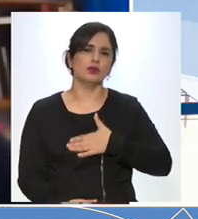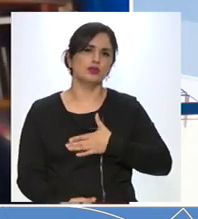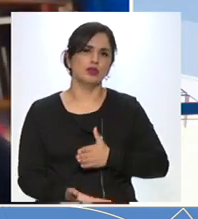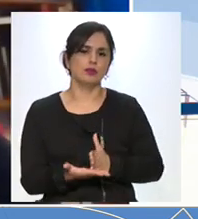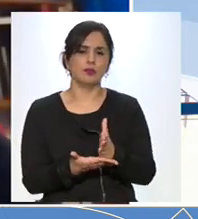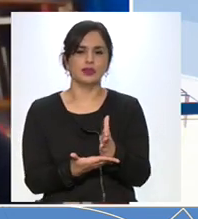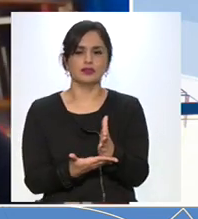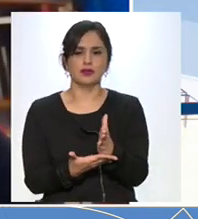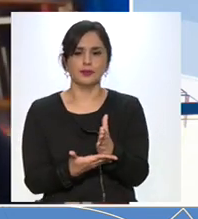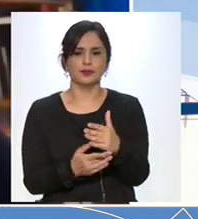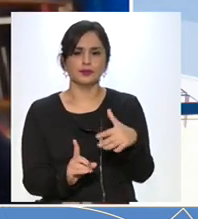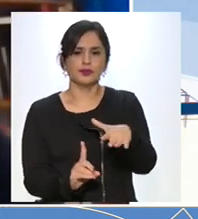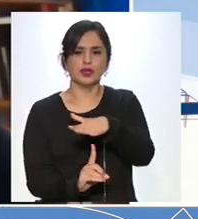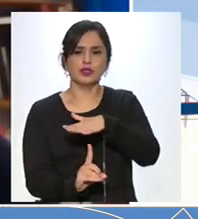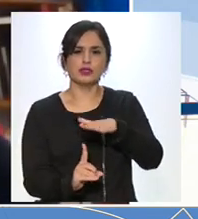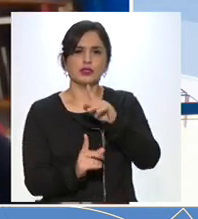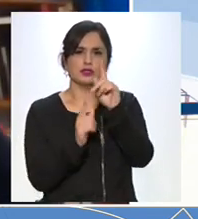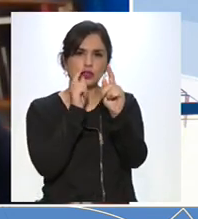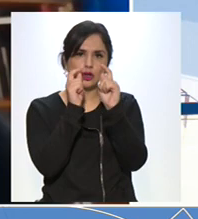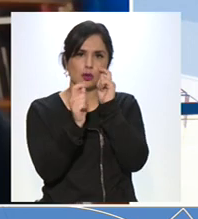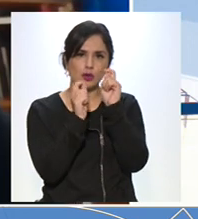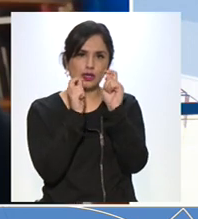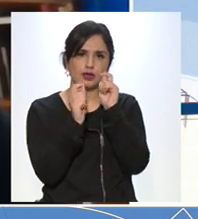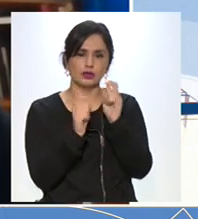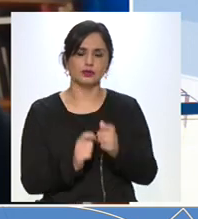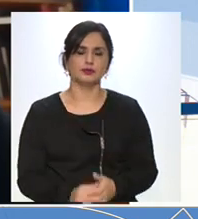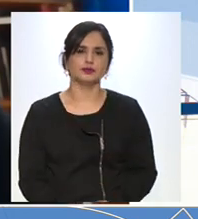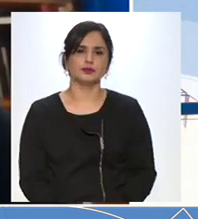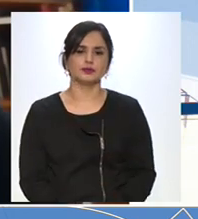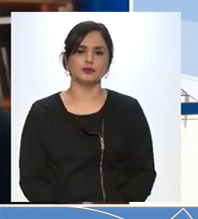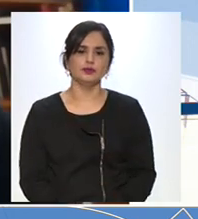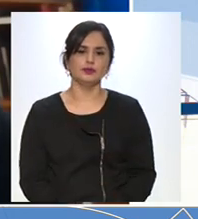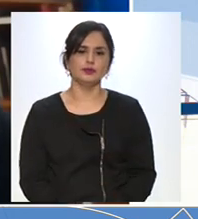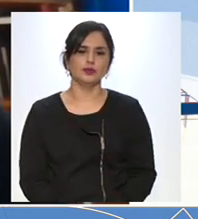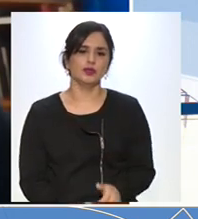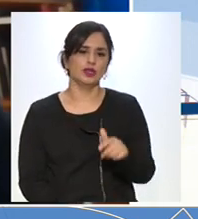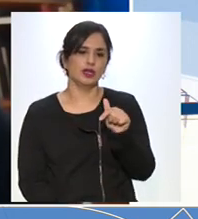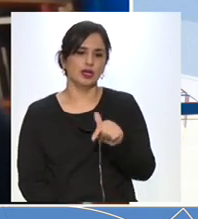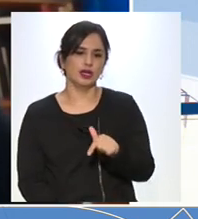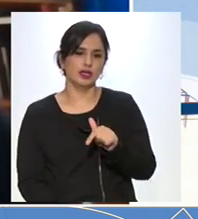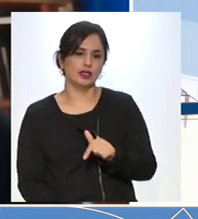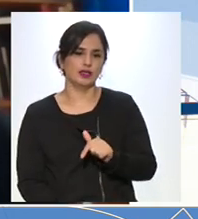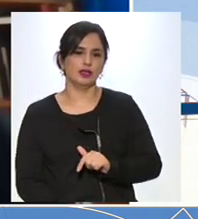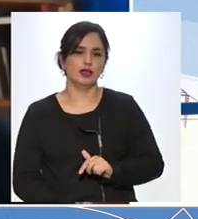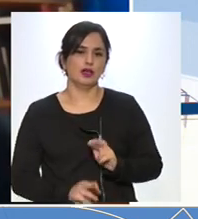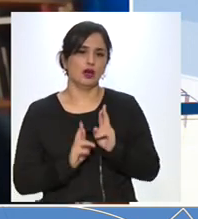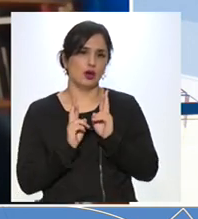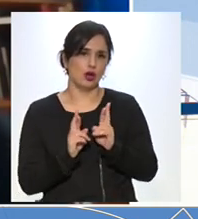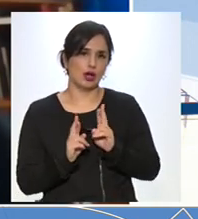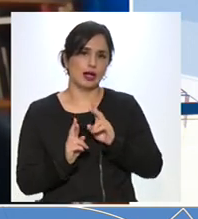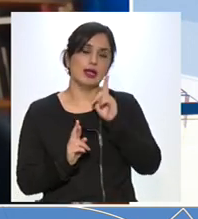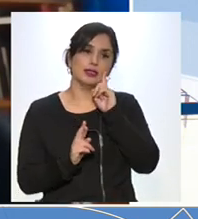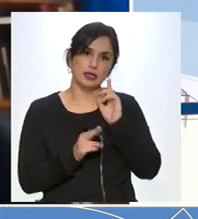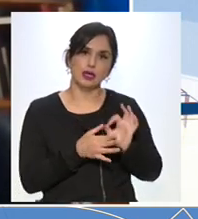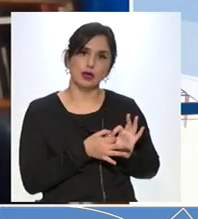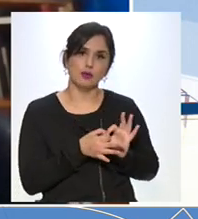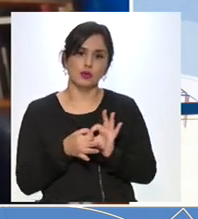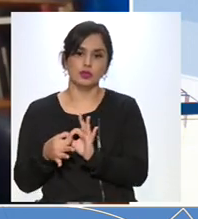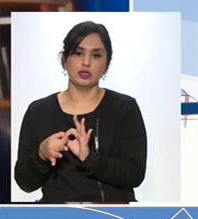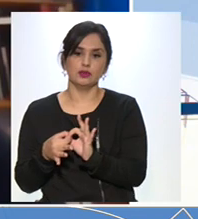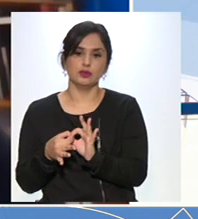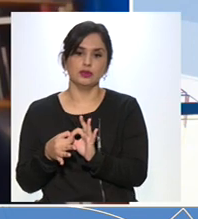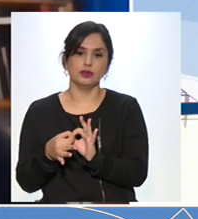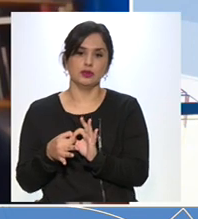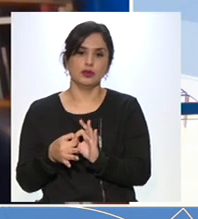por el escenario de los riesgos. Aquí, por alguna razón, porque ojalá tenga razón el Banco Central, que no considera el